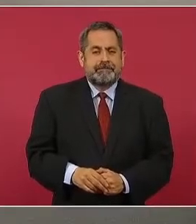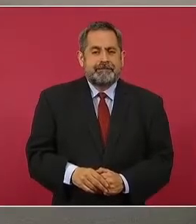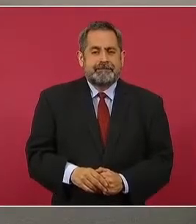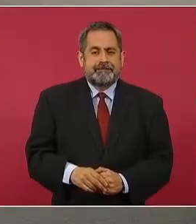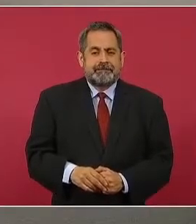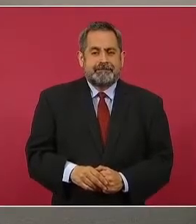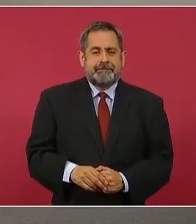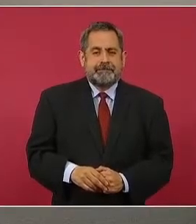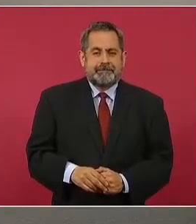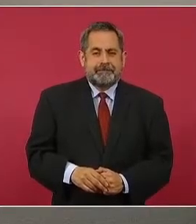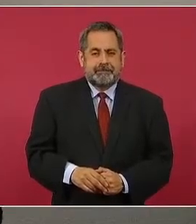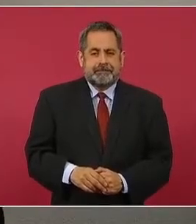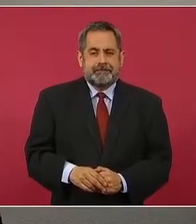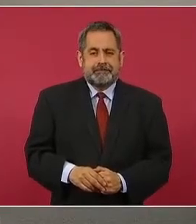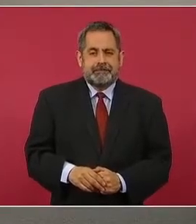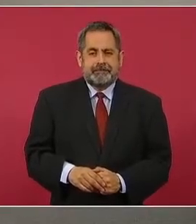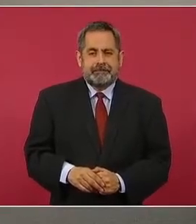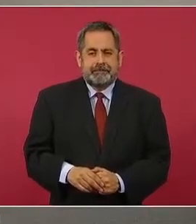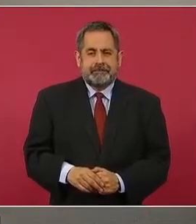el Sin embargo es